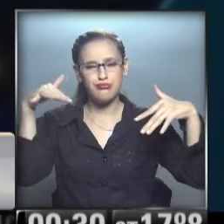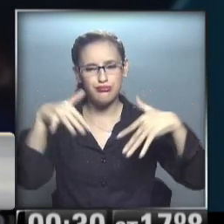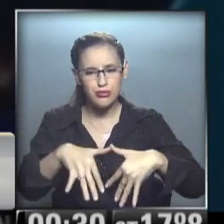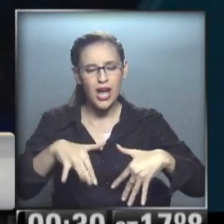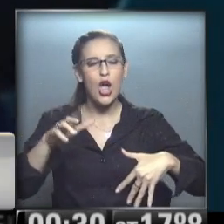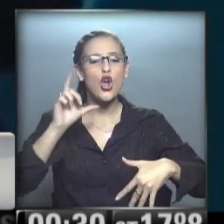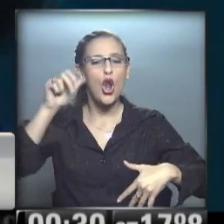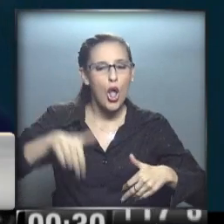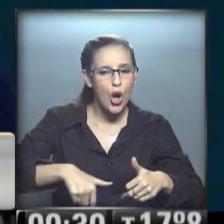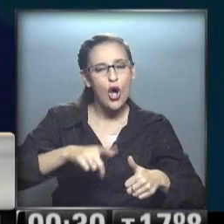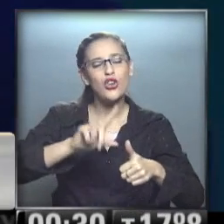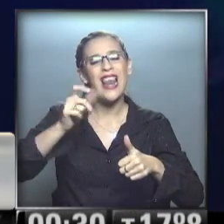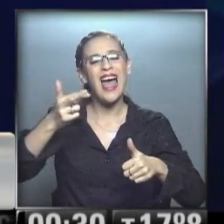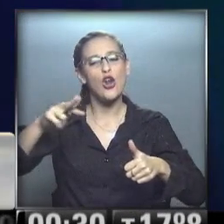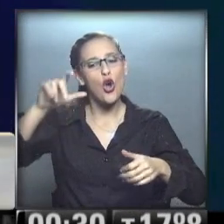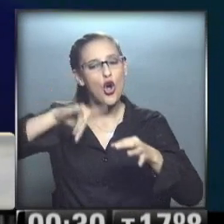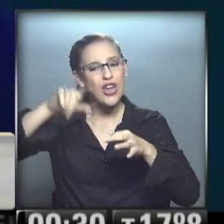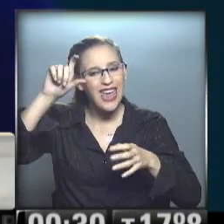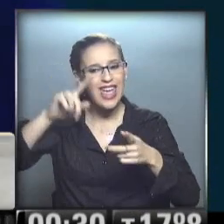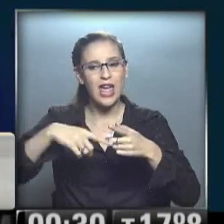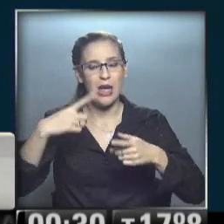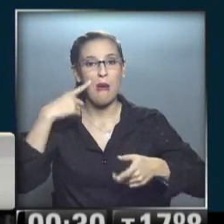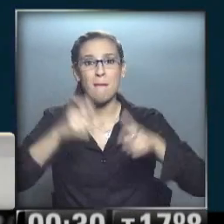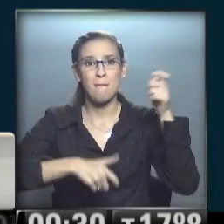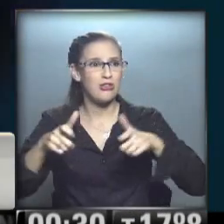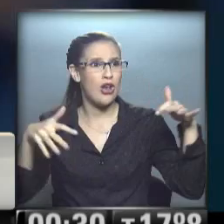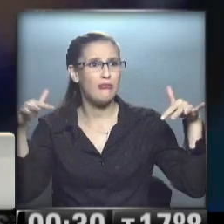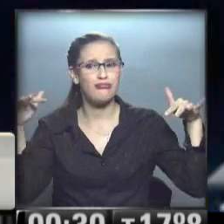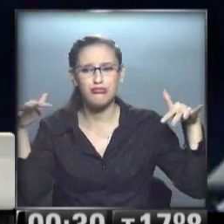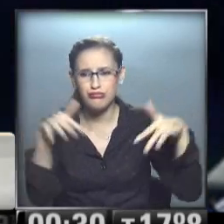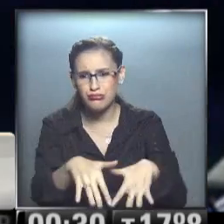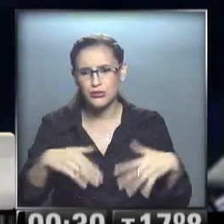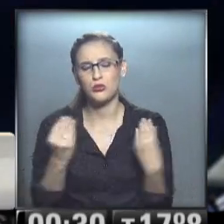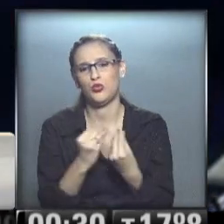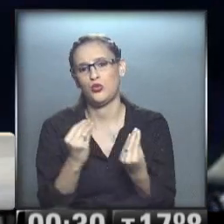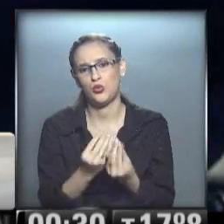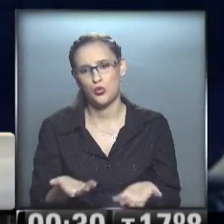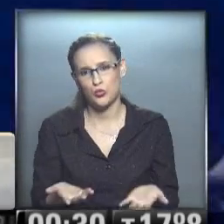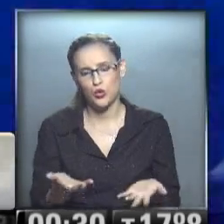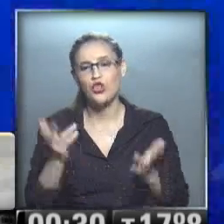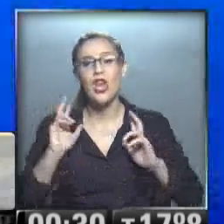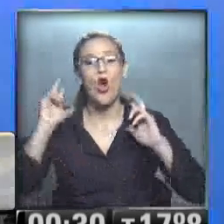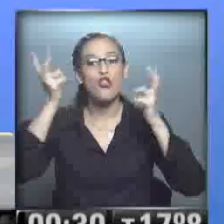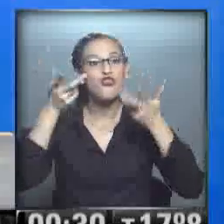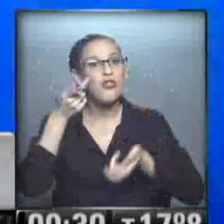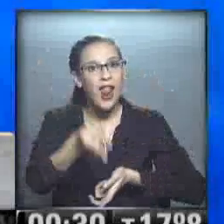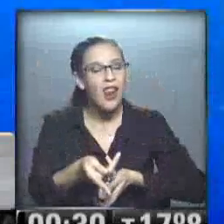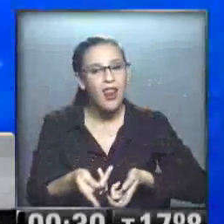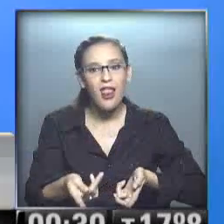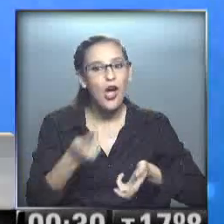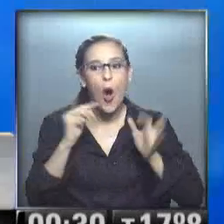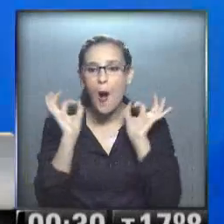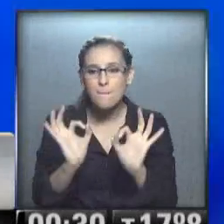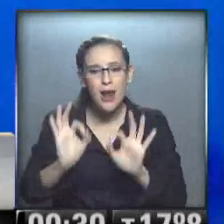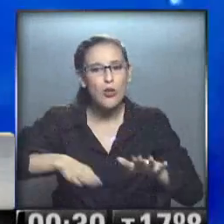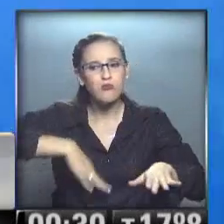y más, porque están, uno no para de ver cómo llega gente pidiendo alojamiento, no hay, y bueno, por supuesto